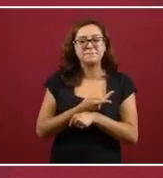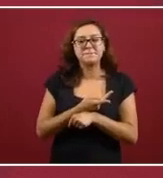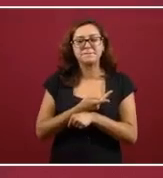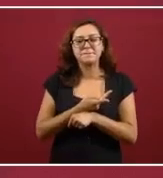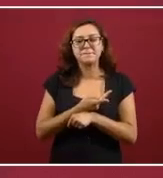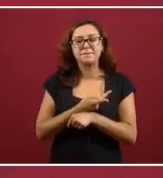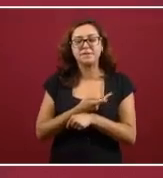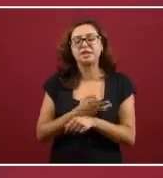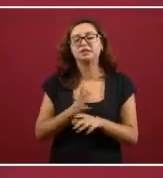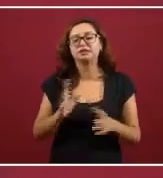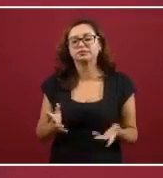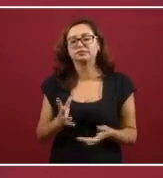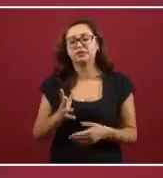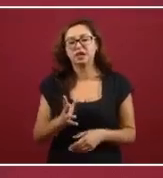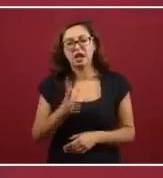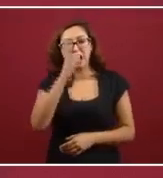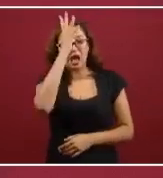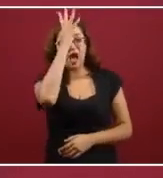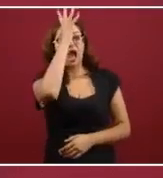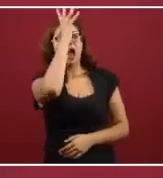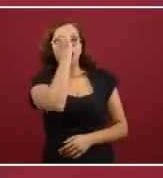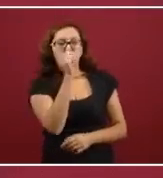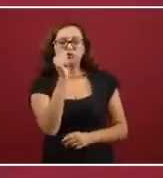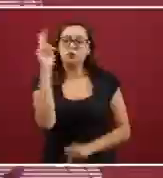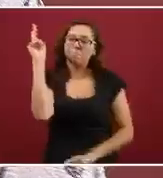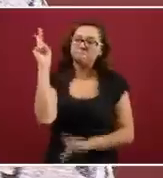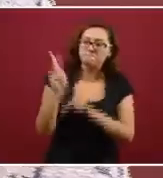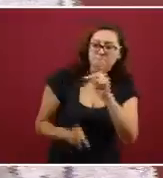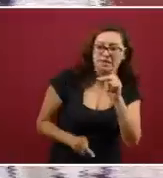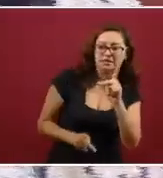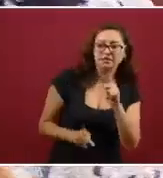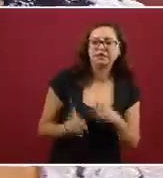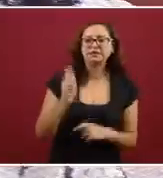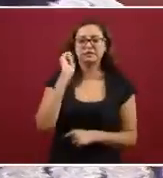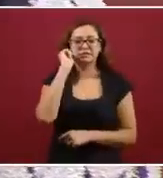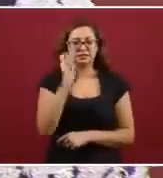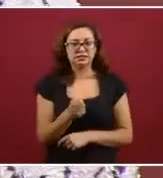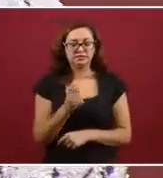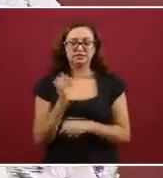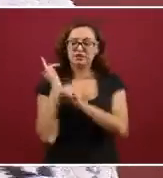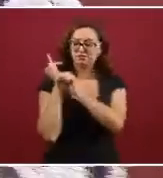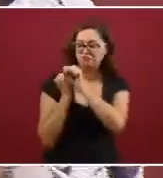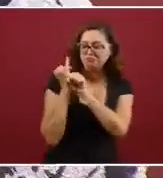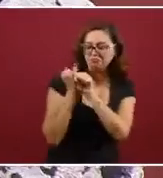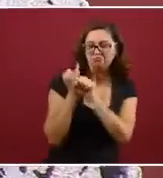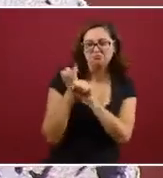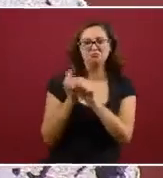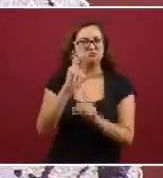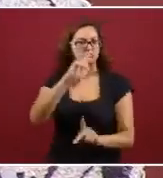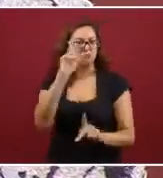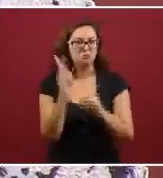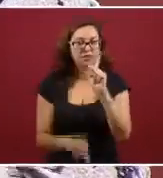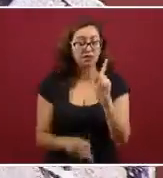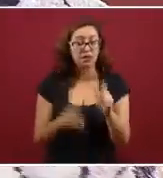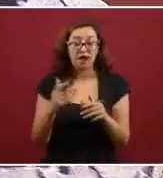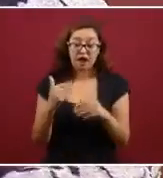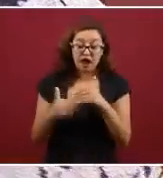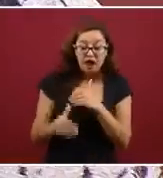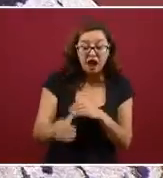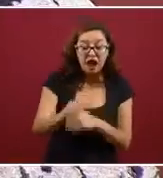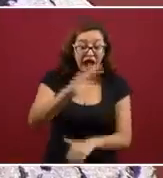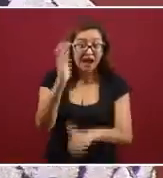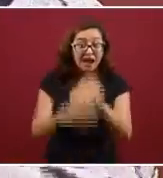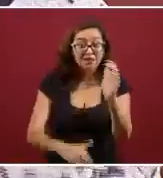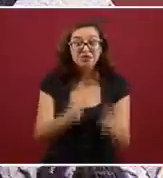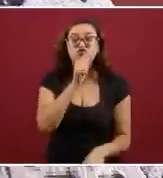alcanzar un acuerdo que se llama un acuerdo de suspensión. ¿De suspensión de qué? De la investigación. La investigación no había concluido. Entonces, lo que logran